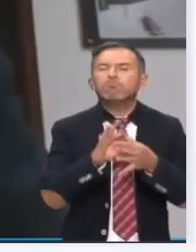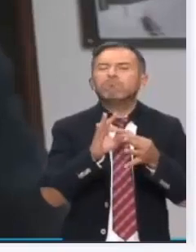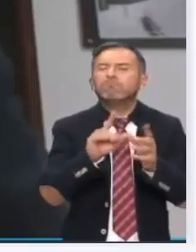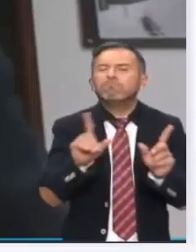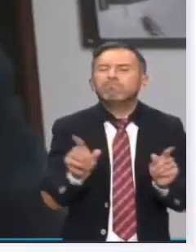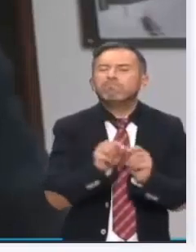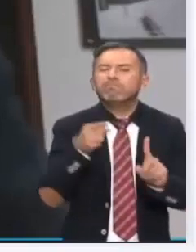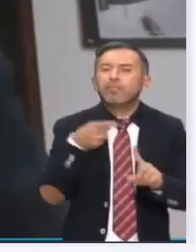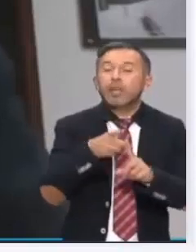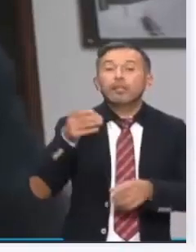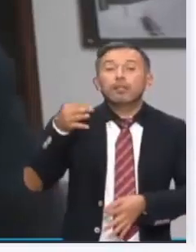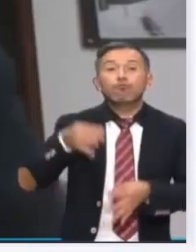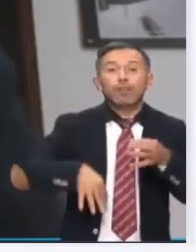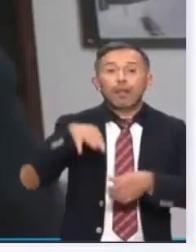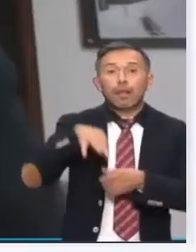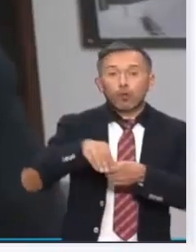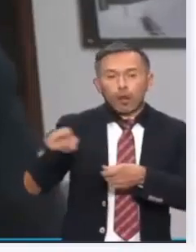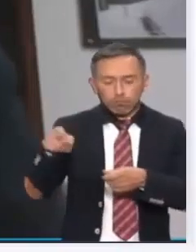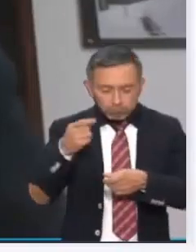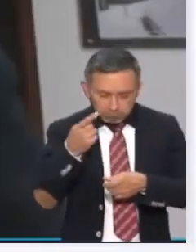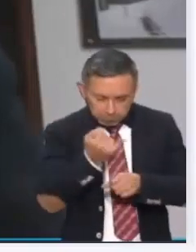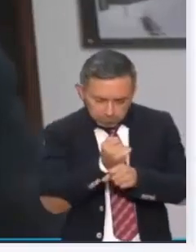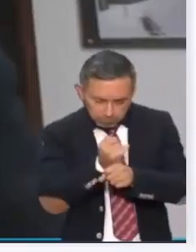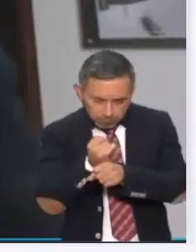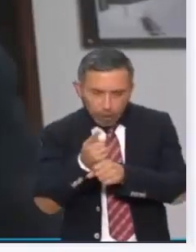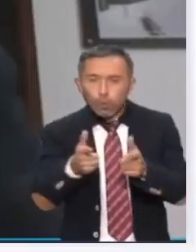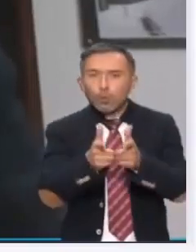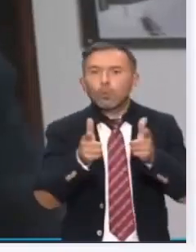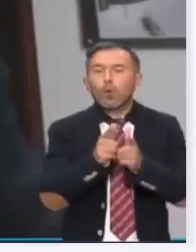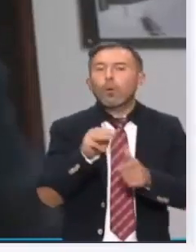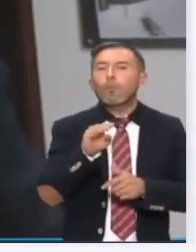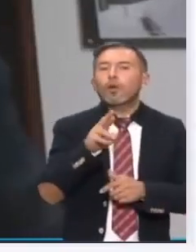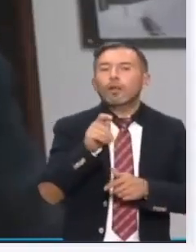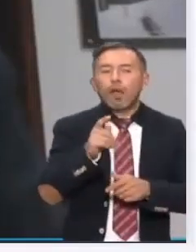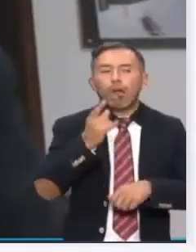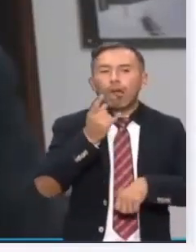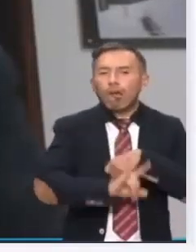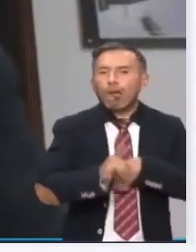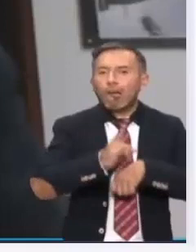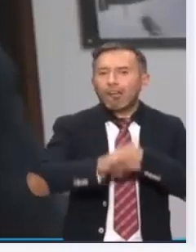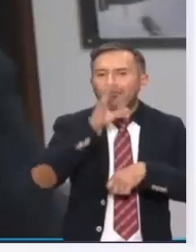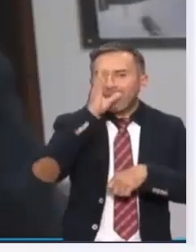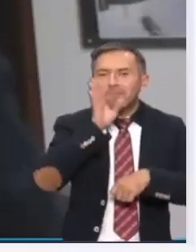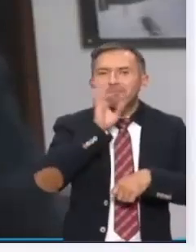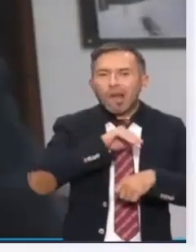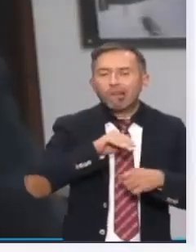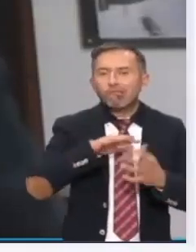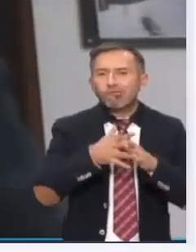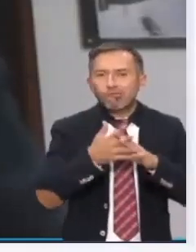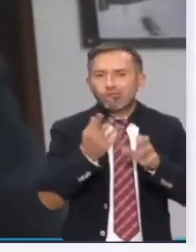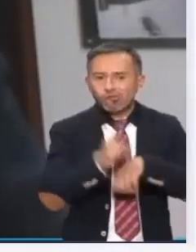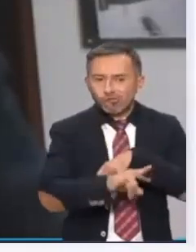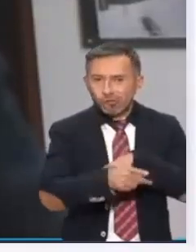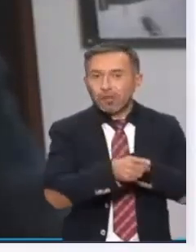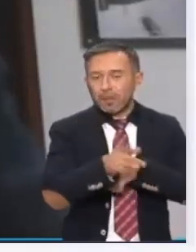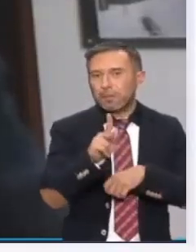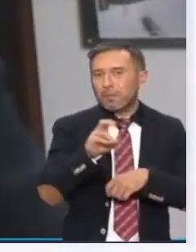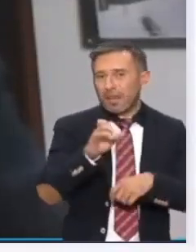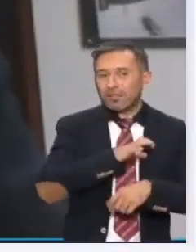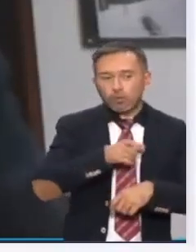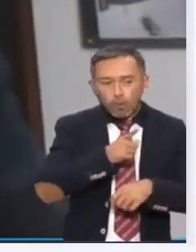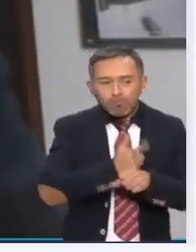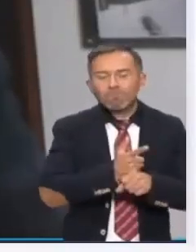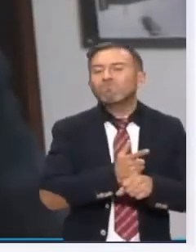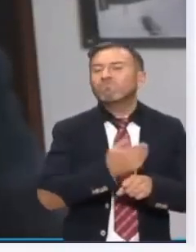y de designación en el cargo de los integrantes del consejo general del instituto nacional electoral y los magistrados de la sala